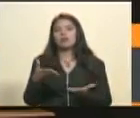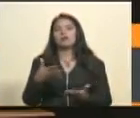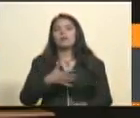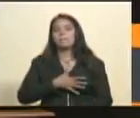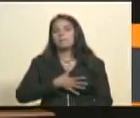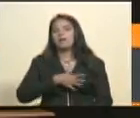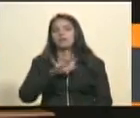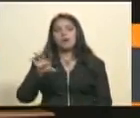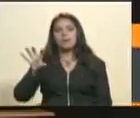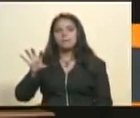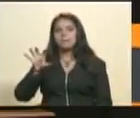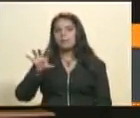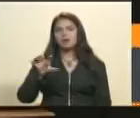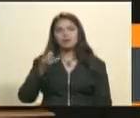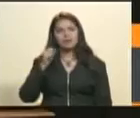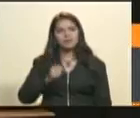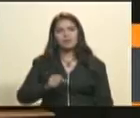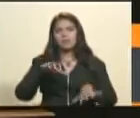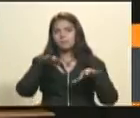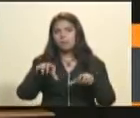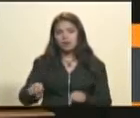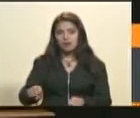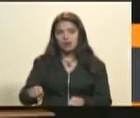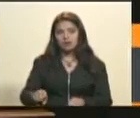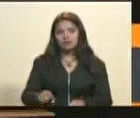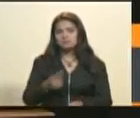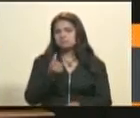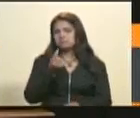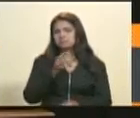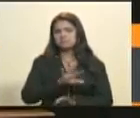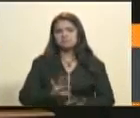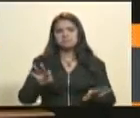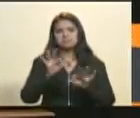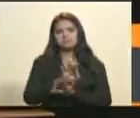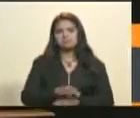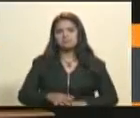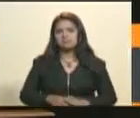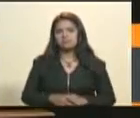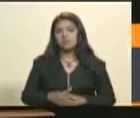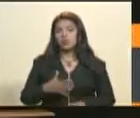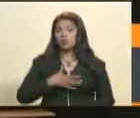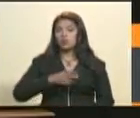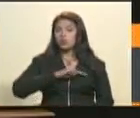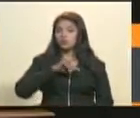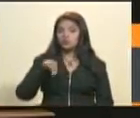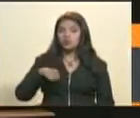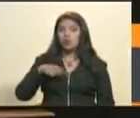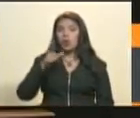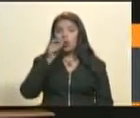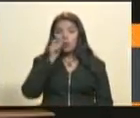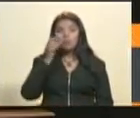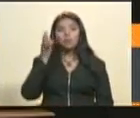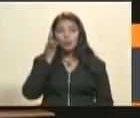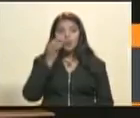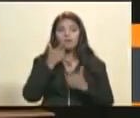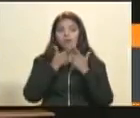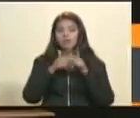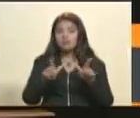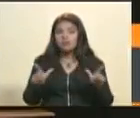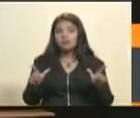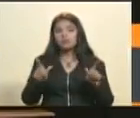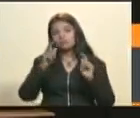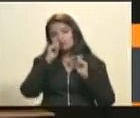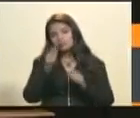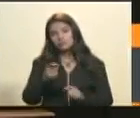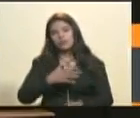amada patria a la ferocidad imperial ni a su sedienta vorágine. Somos hombres y mujeres libres que